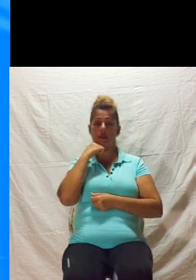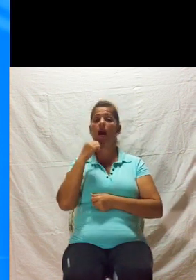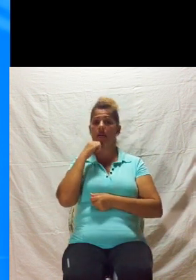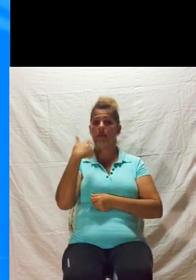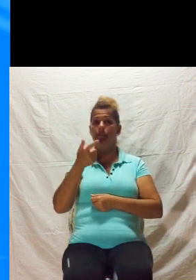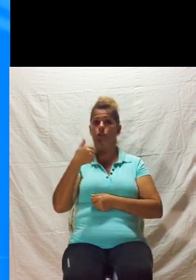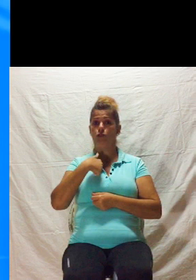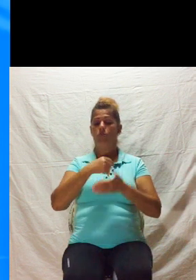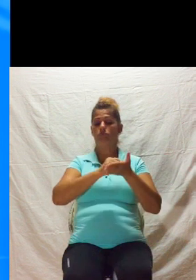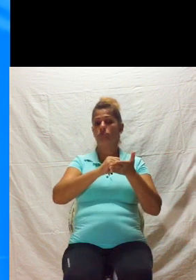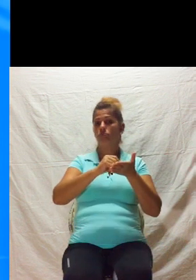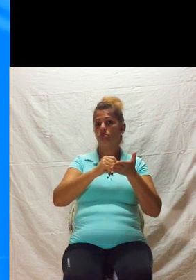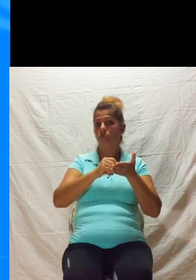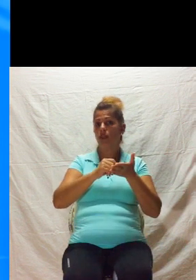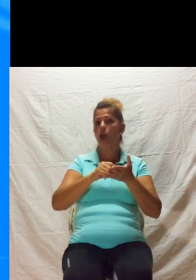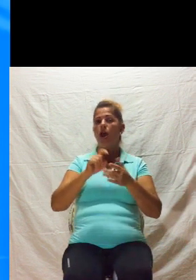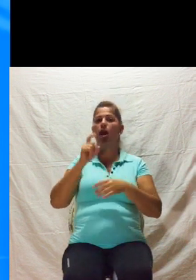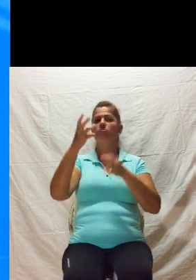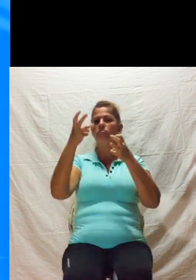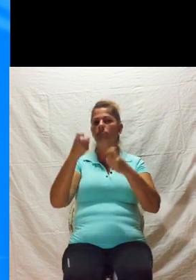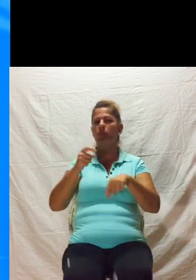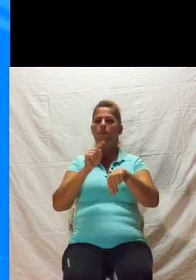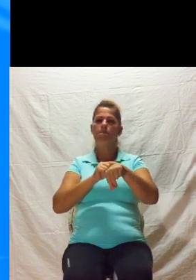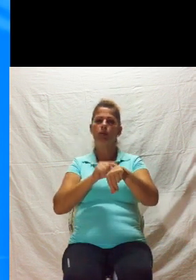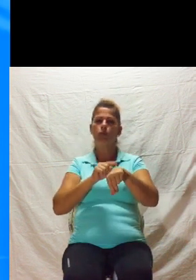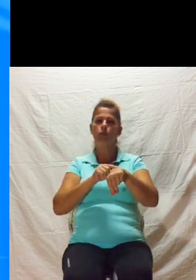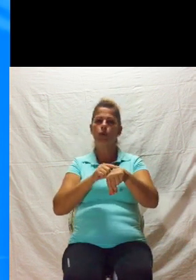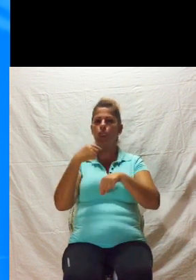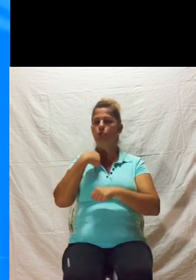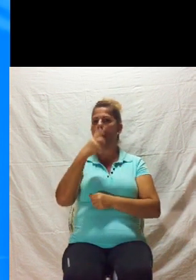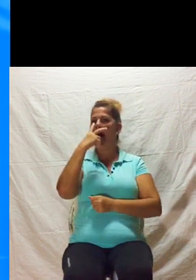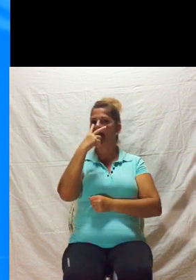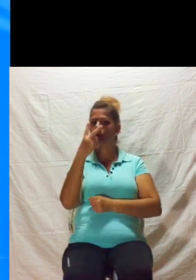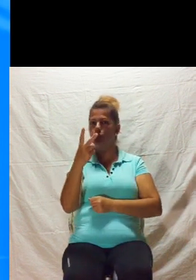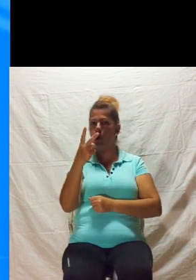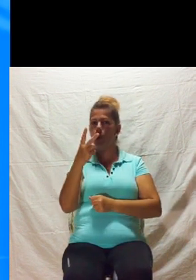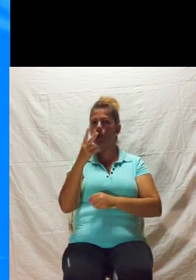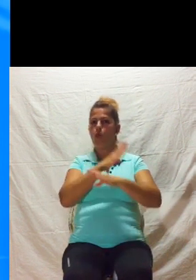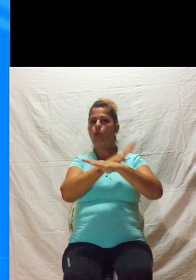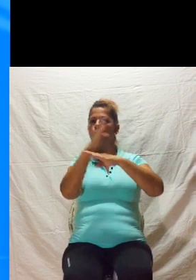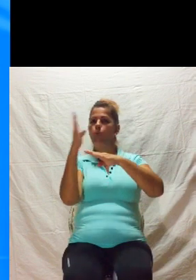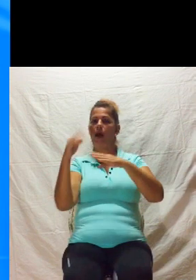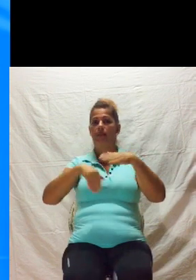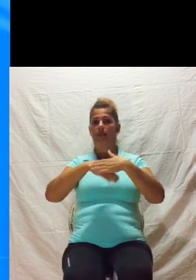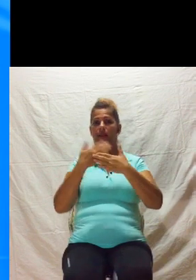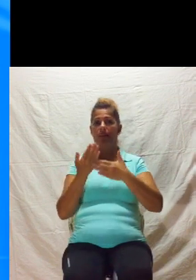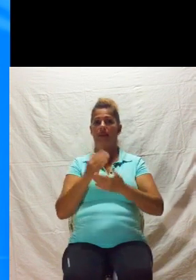Tomo nota también del tiempo total estimado en el que he estado atento durante el